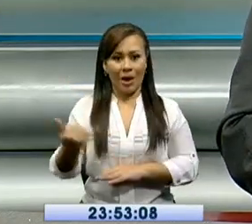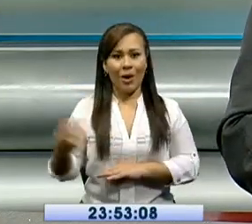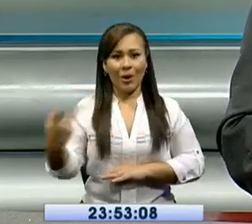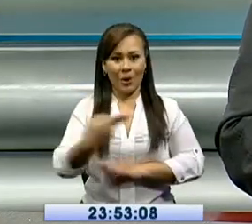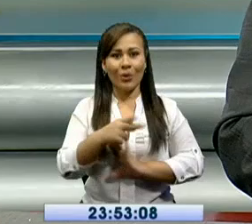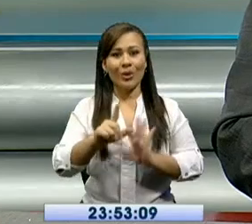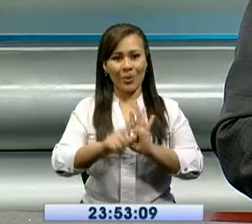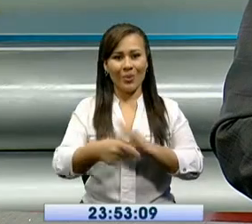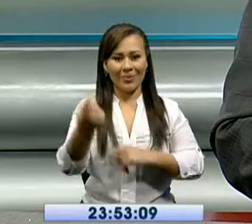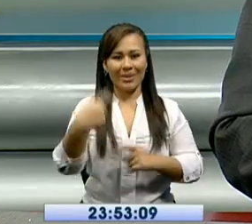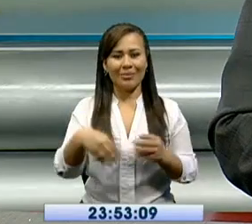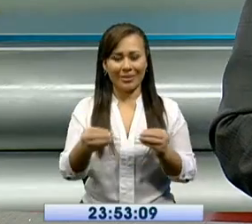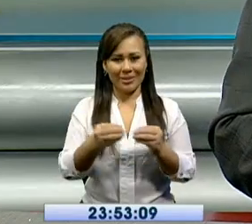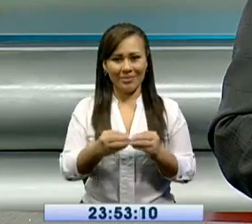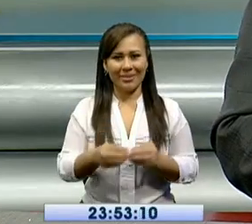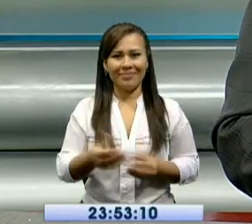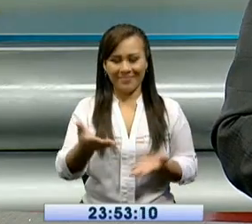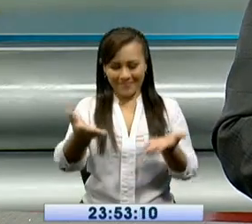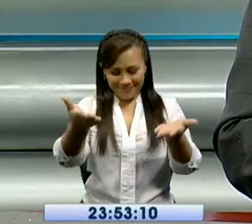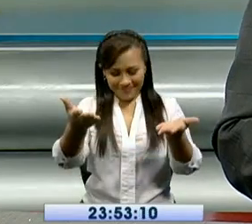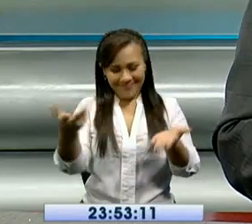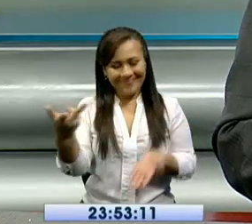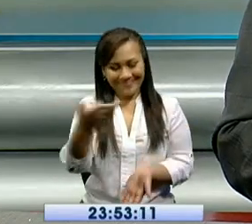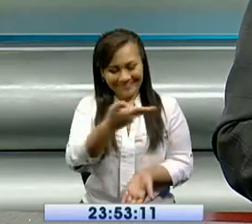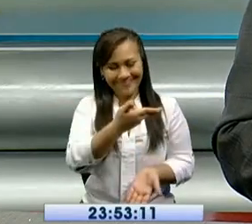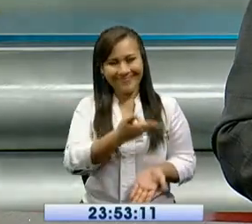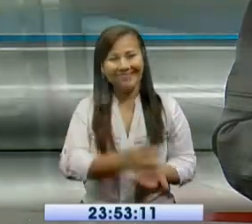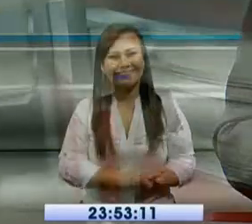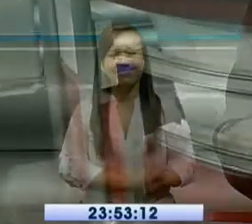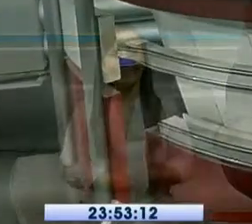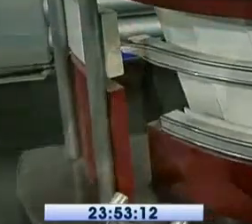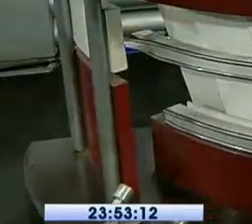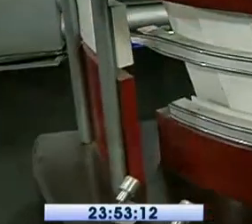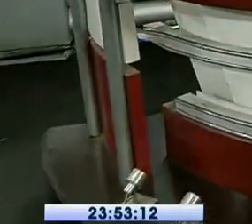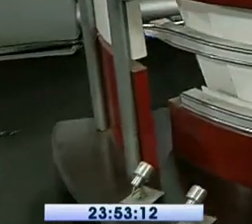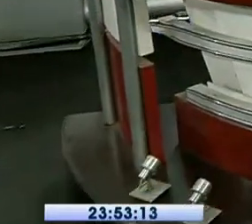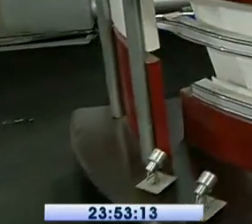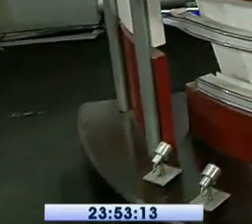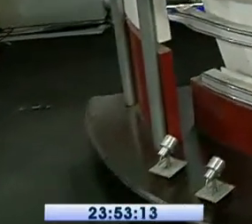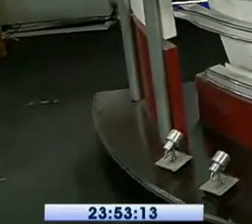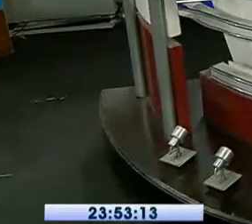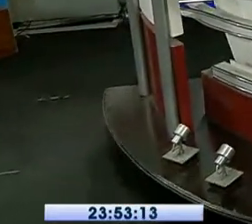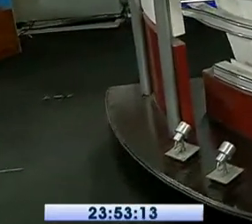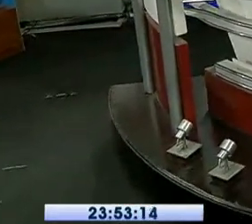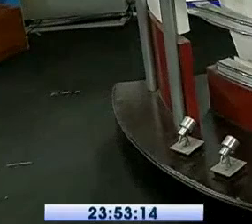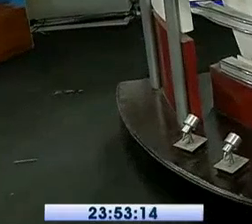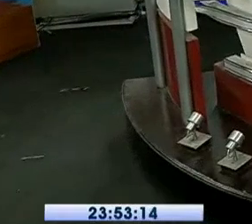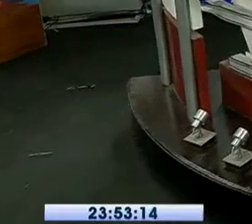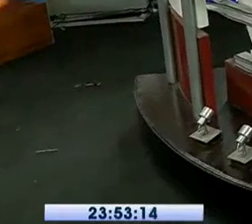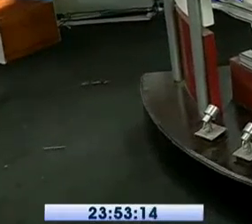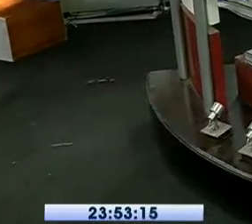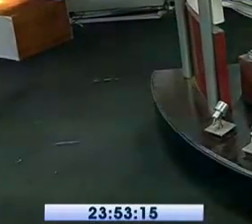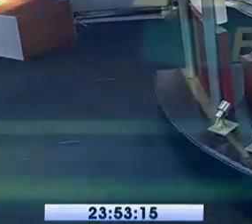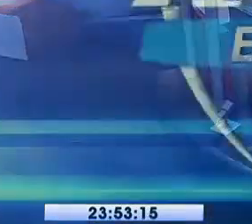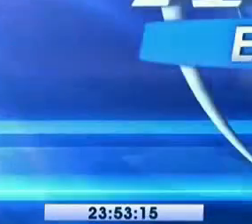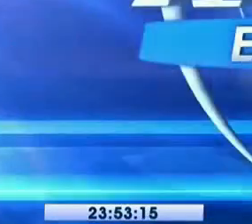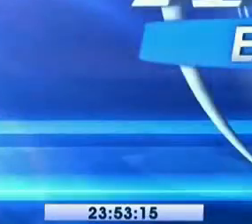productora, ¿verdad? Pues échele, échele. La noticia siempre en la comunidad.